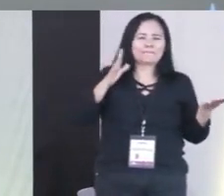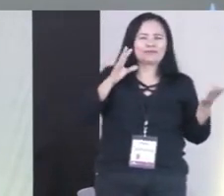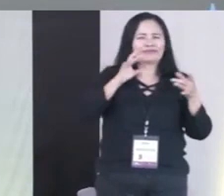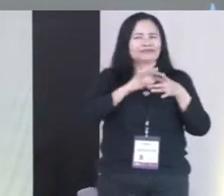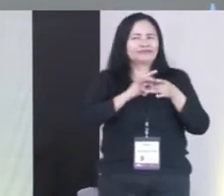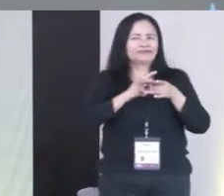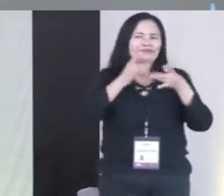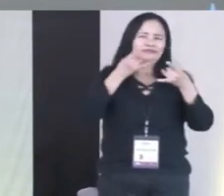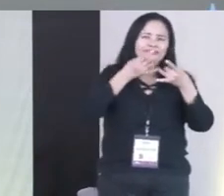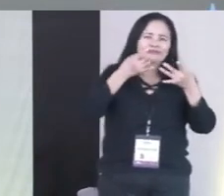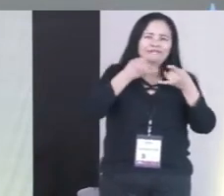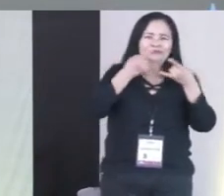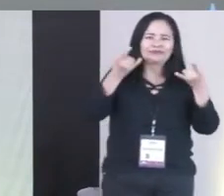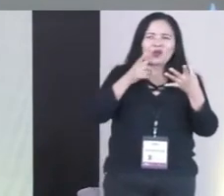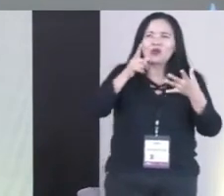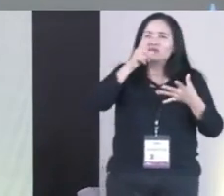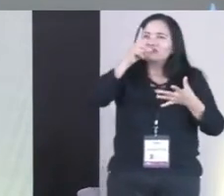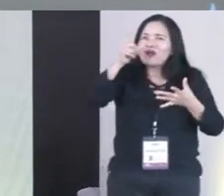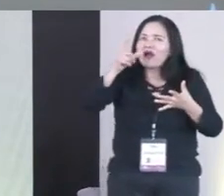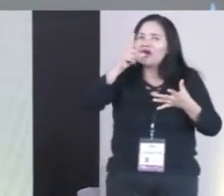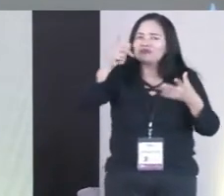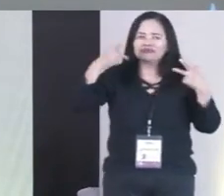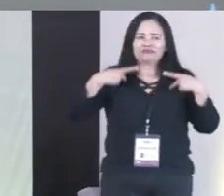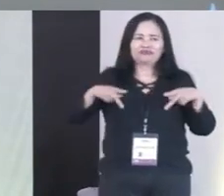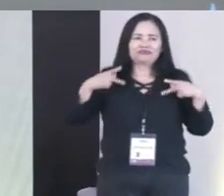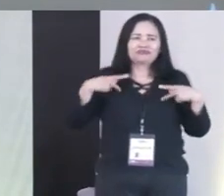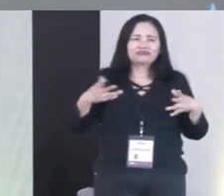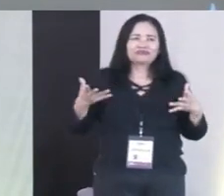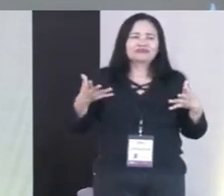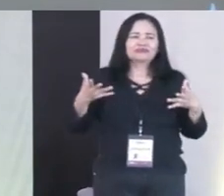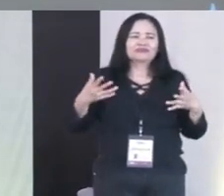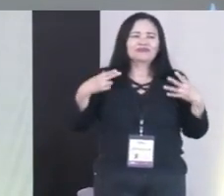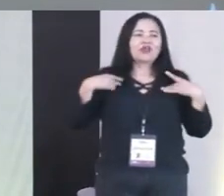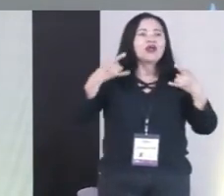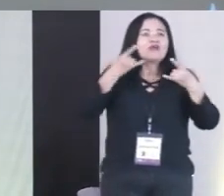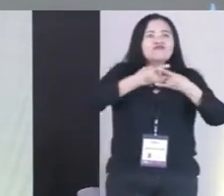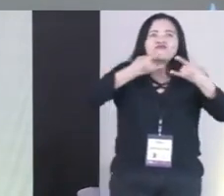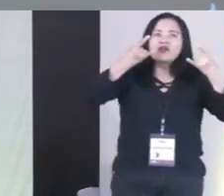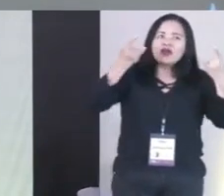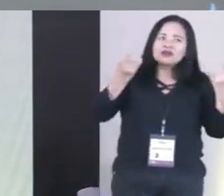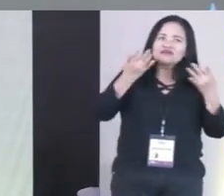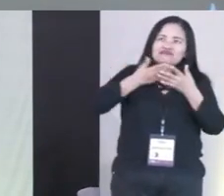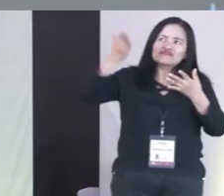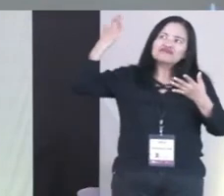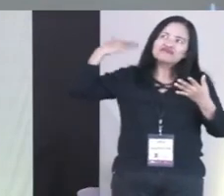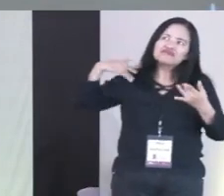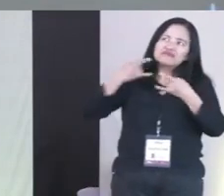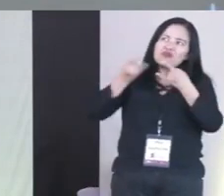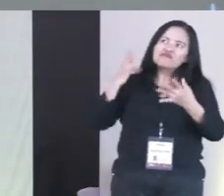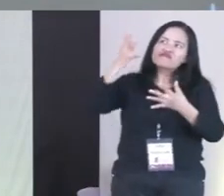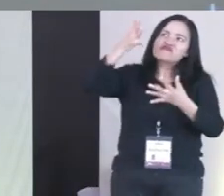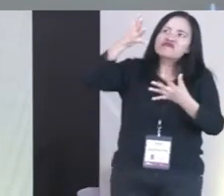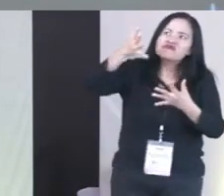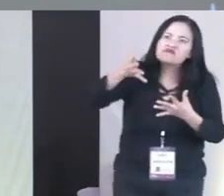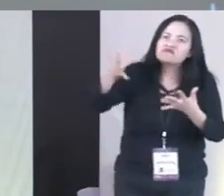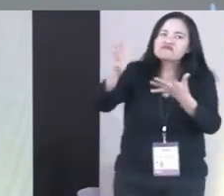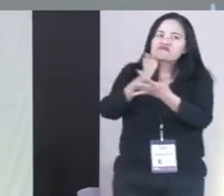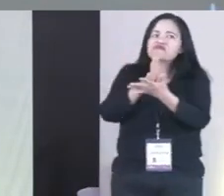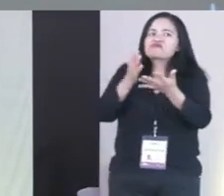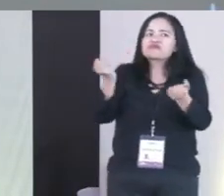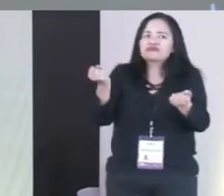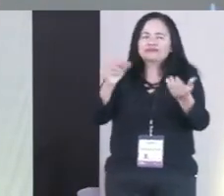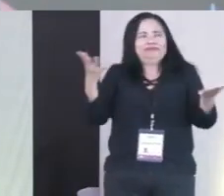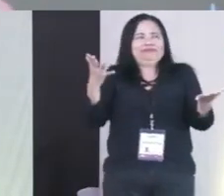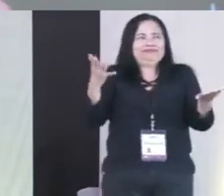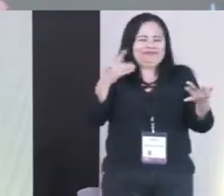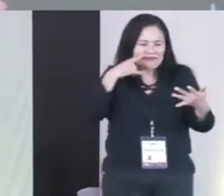las almas y el disco duro, entre la erudición histórica y el apocalipsis zombie, y la verdad está bien